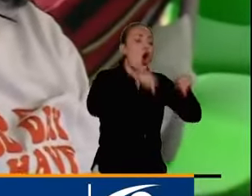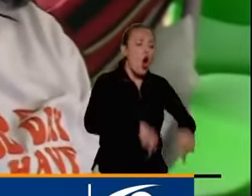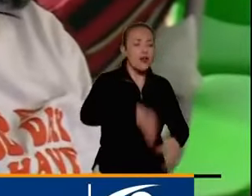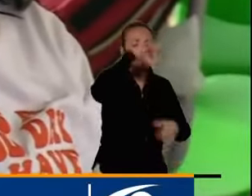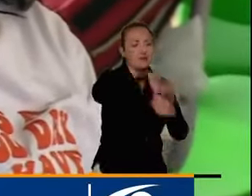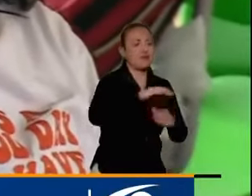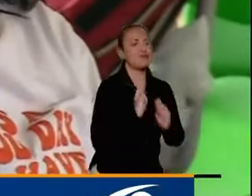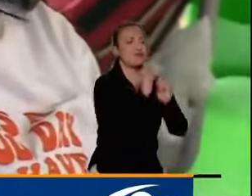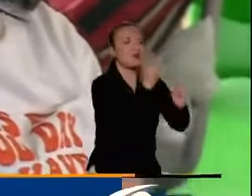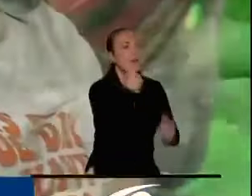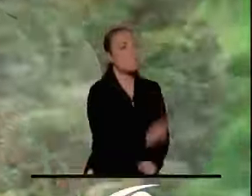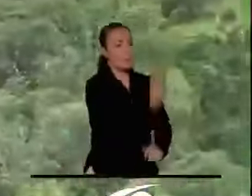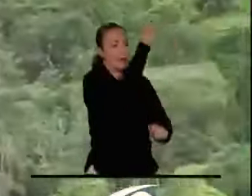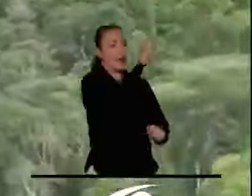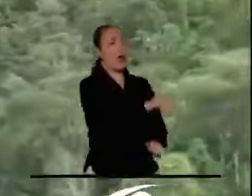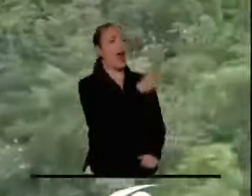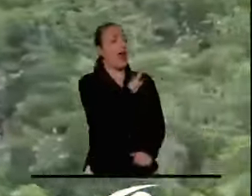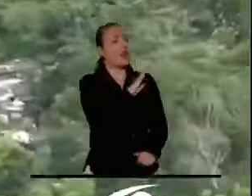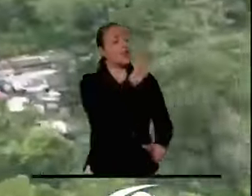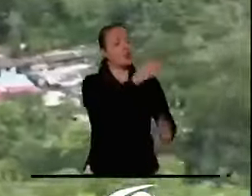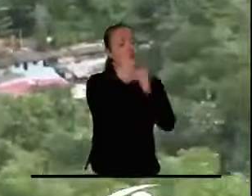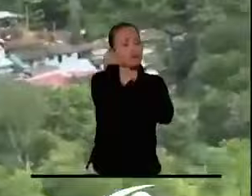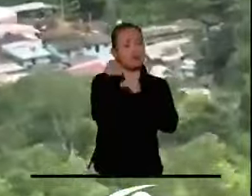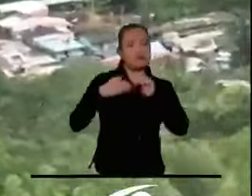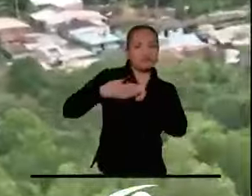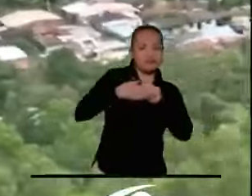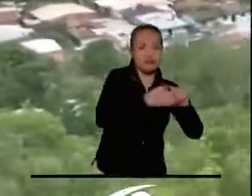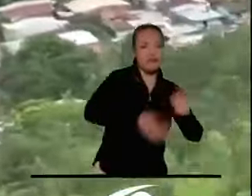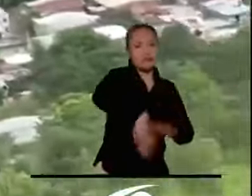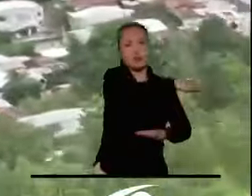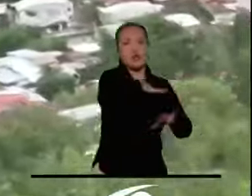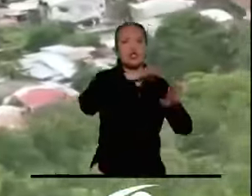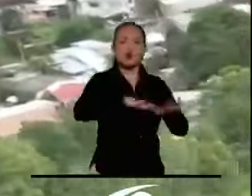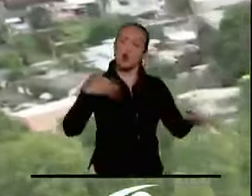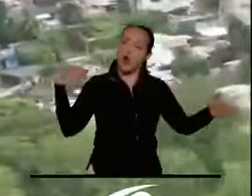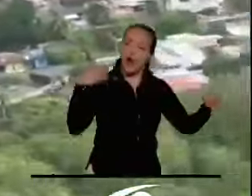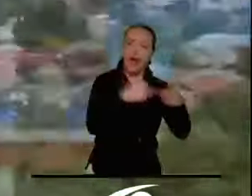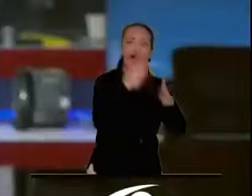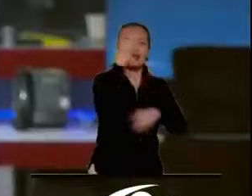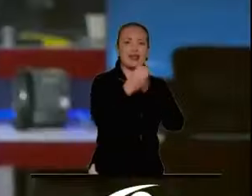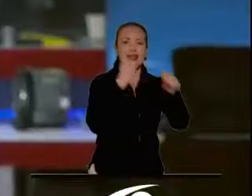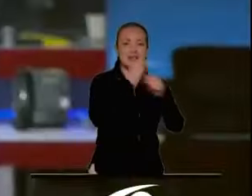primera persona que llevará las riendas del municipio por los próximos 3 años y 6 meses.